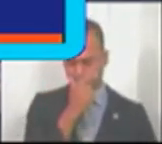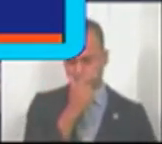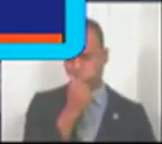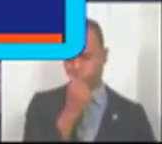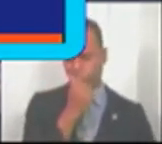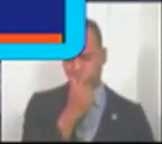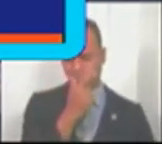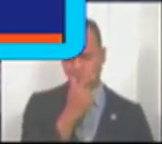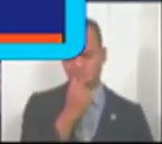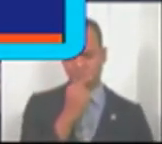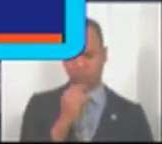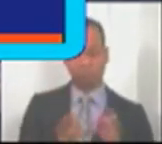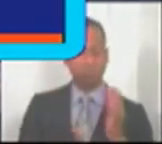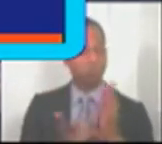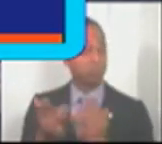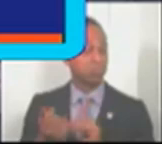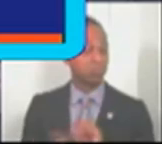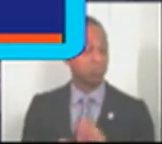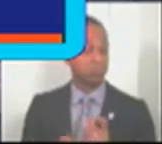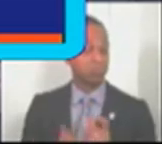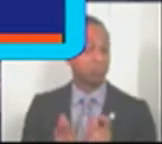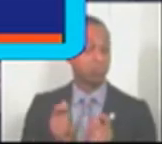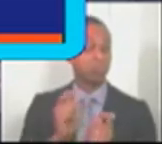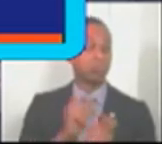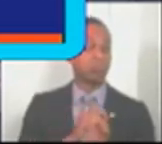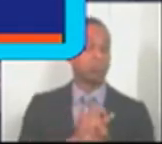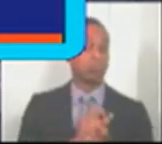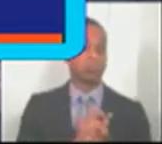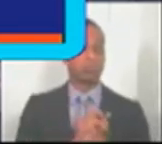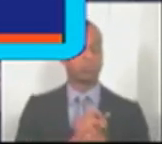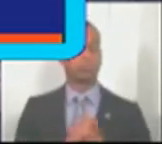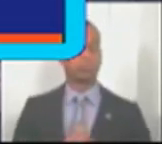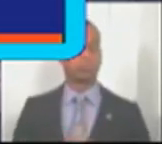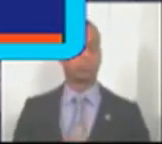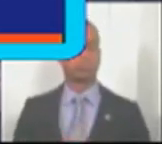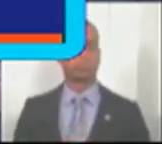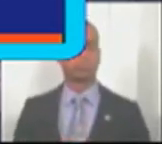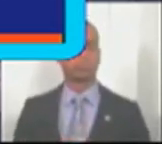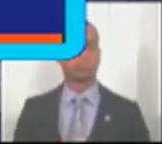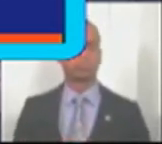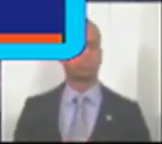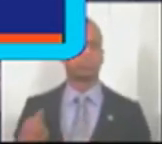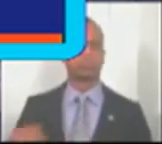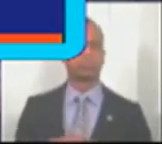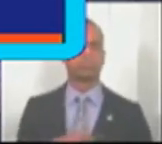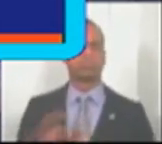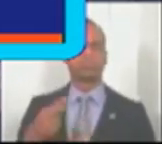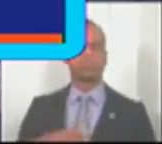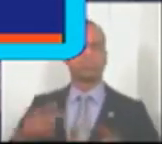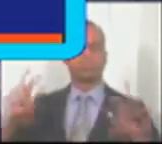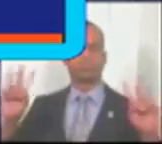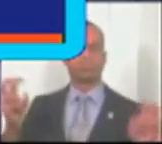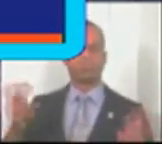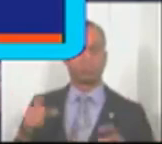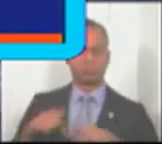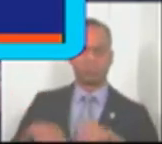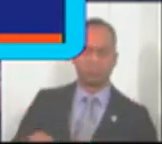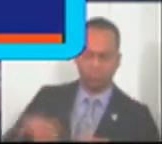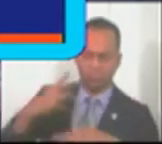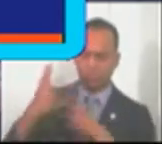la revolución tecnológica en lo que llamamos la dependencia de la